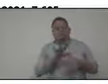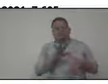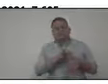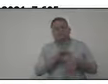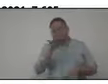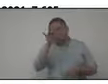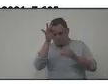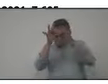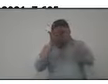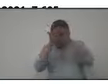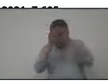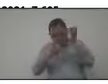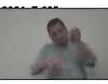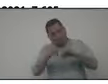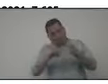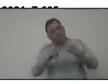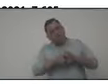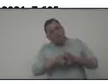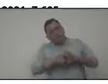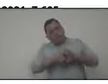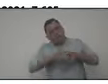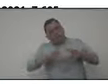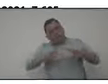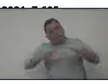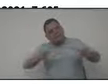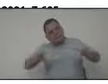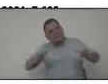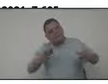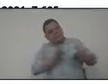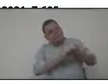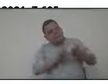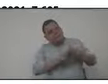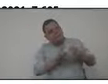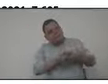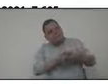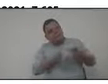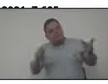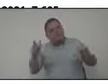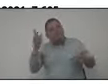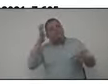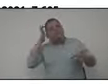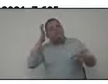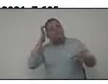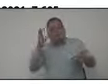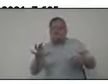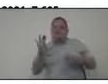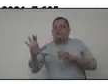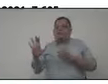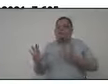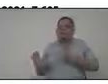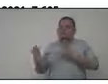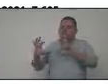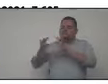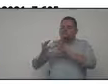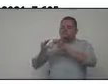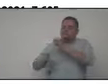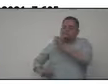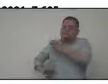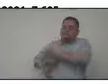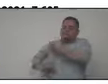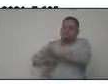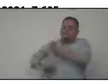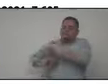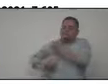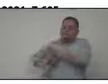fin, todas las instituciones de Casanare están creciendo. ¿Por qué? Porque Capresoca ha estado con toda nuestra red